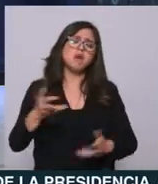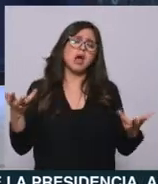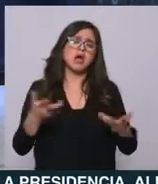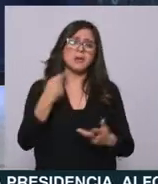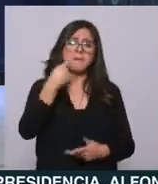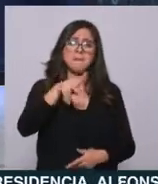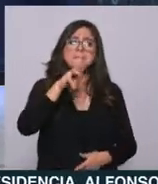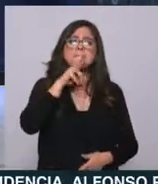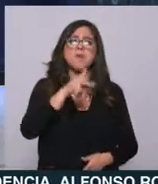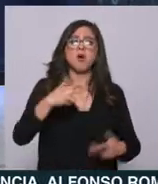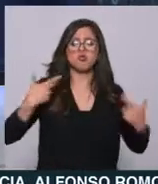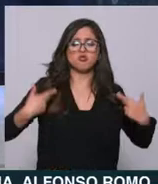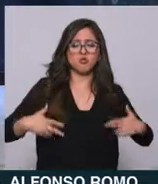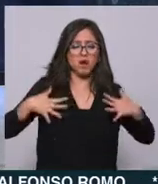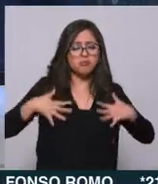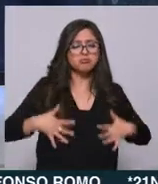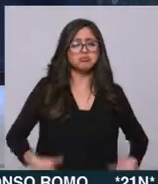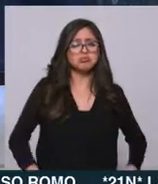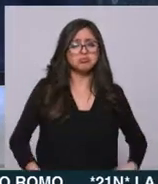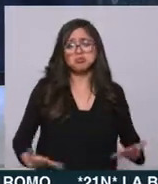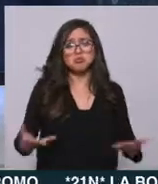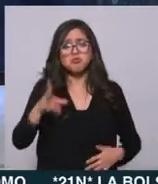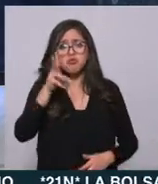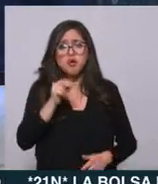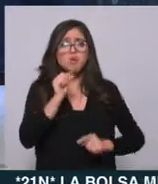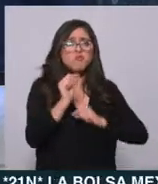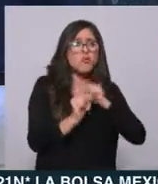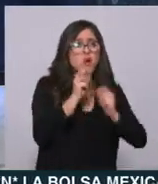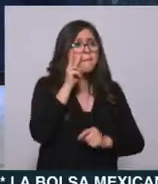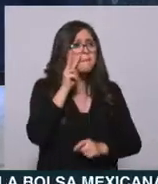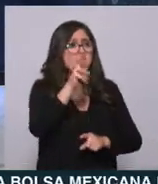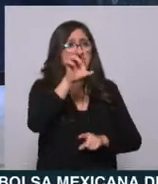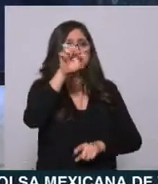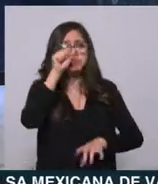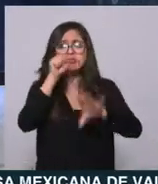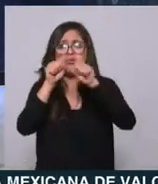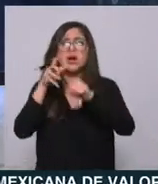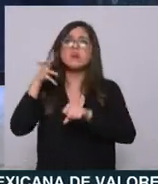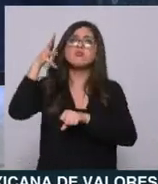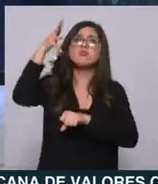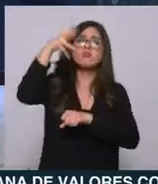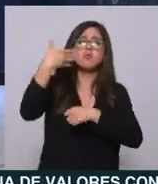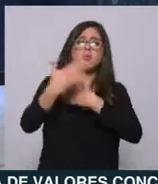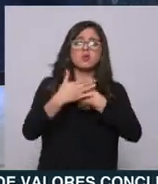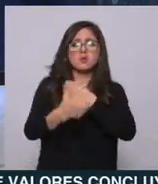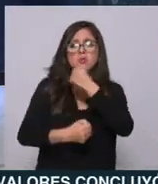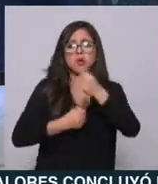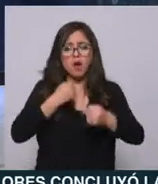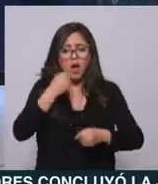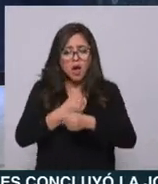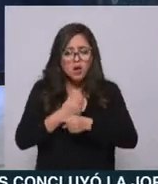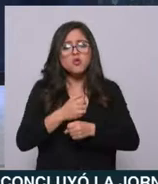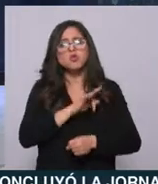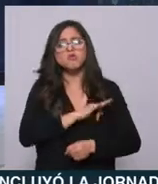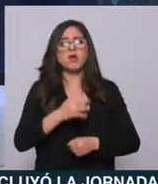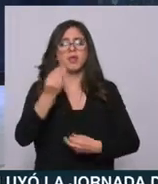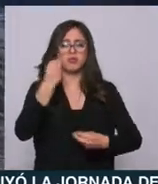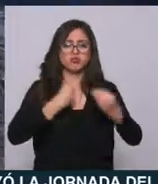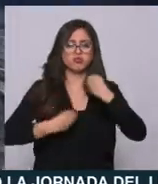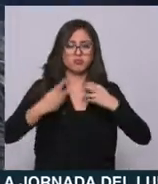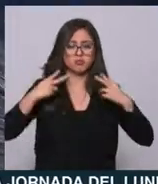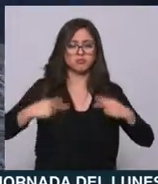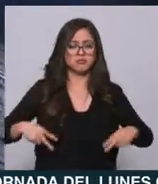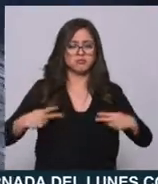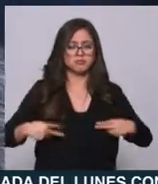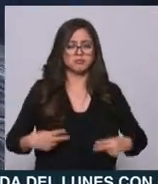mejores garras. Y si no, ahí que se vayan dando una idea, ¿no? Para el siguiente Así es. ya Ahí lo pueden ir adquirir armando. su vestuario y al siguiente ya se pueden ir como